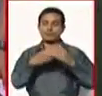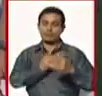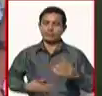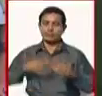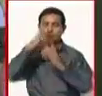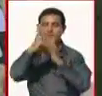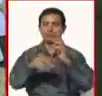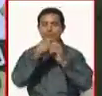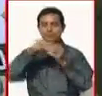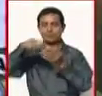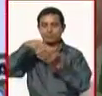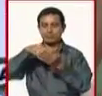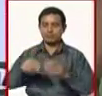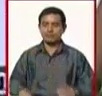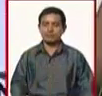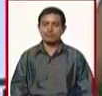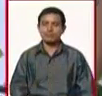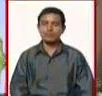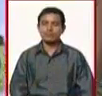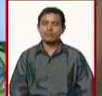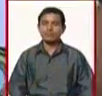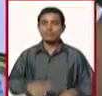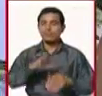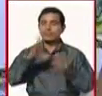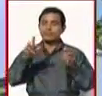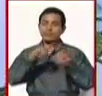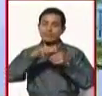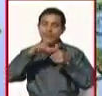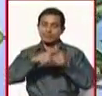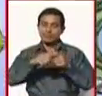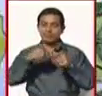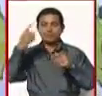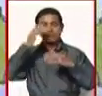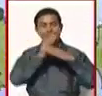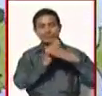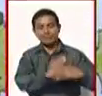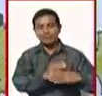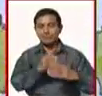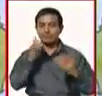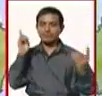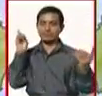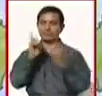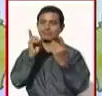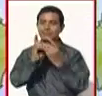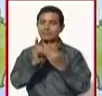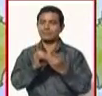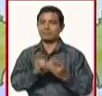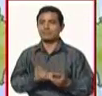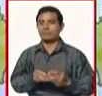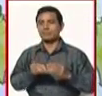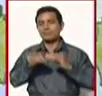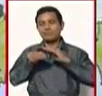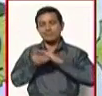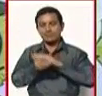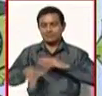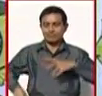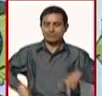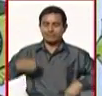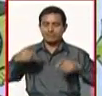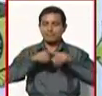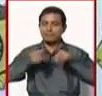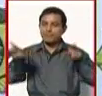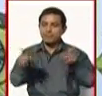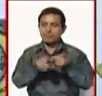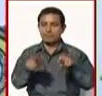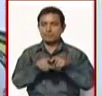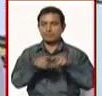presidente de la Asociación de Conjuntos Folclóricos y con ello evitar que se descubra el despilfarro, pero